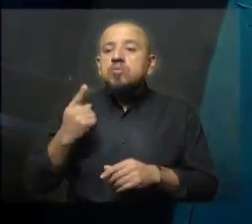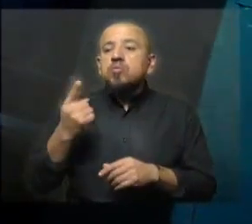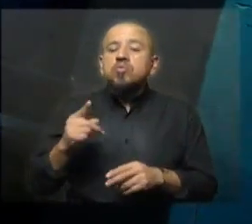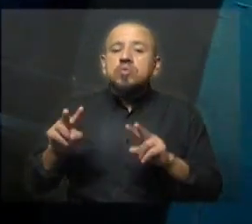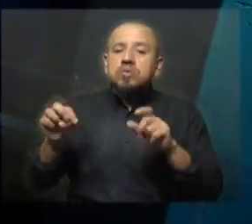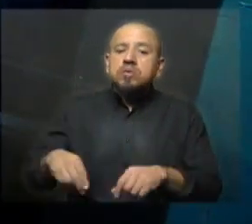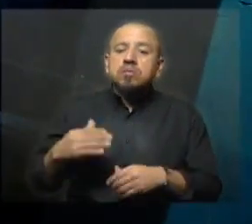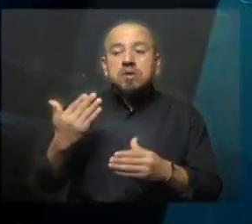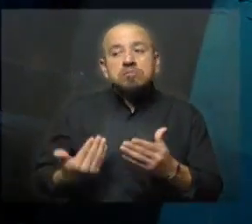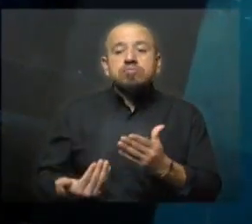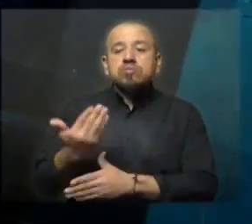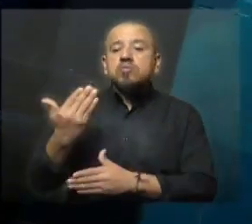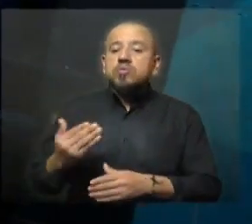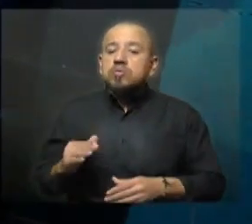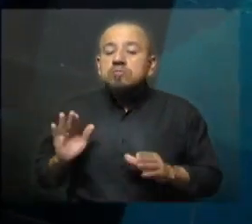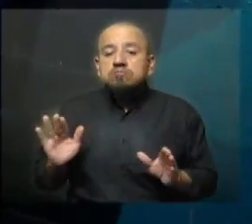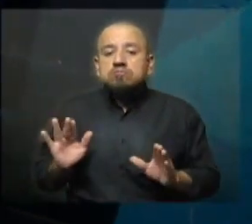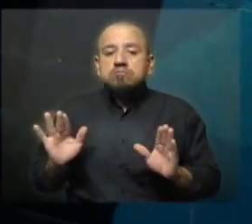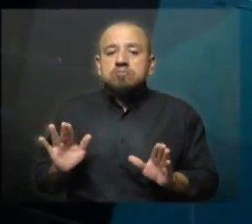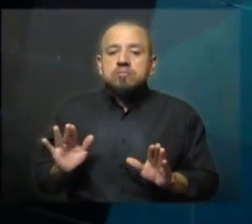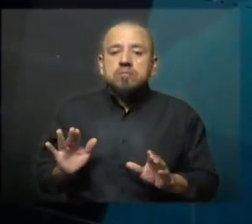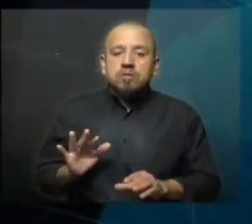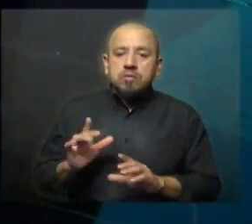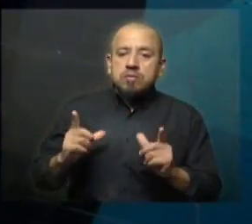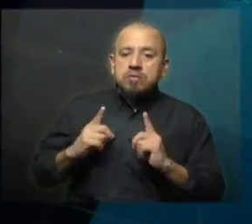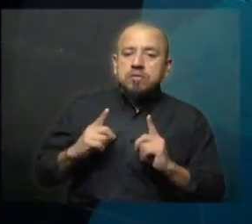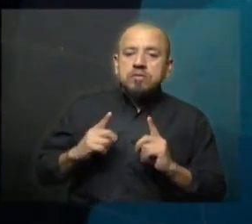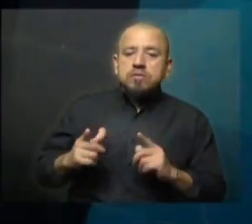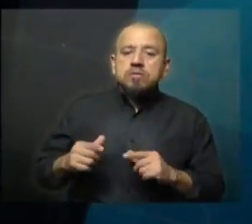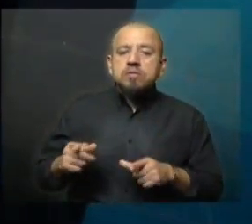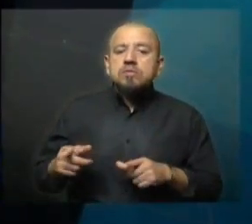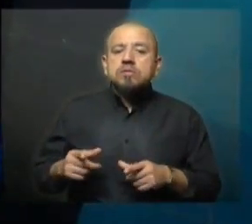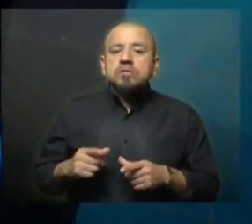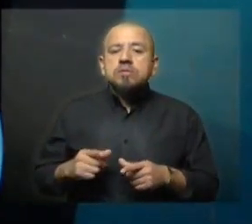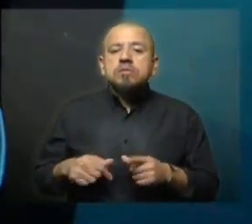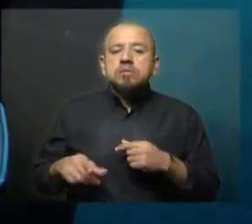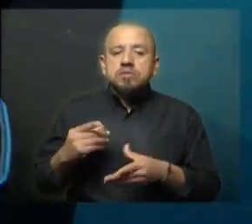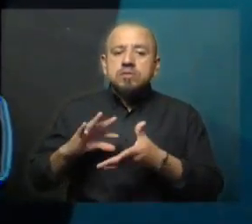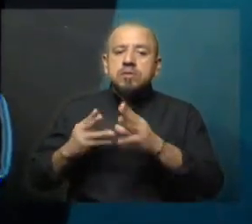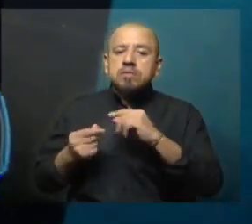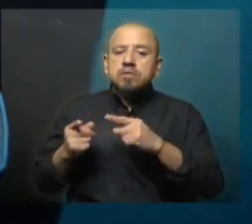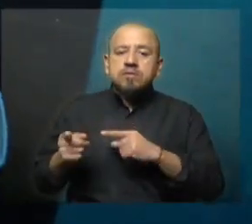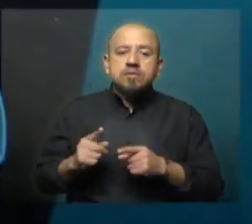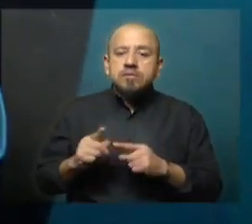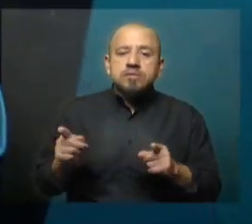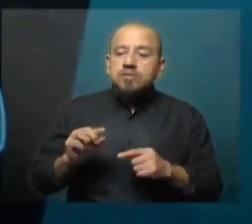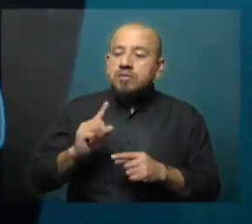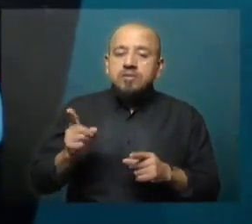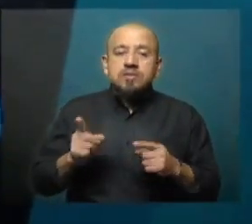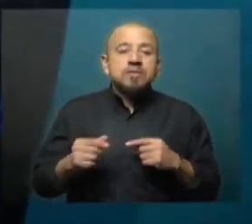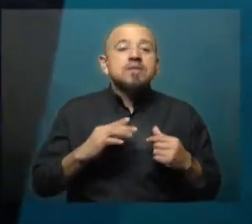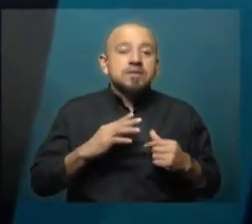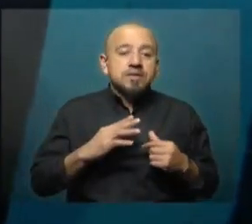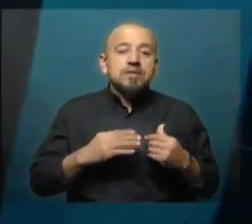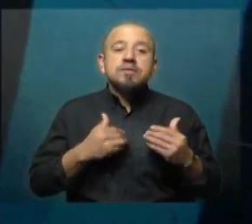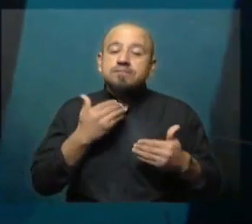un tema y lo subo y nos vamos a ver que repercusión tiene no cómo te llevas con eso o sea eso estás en